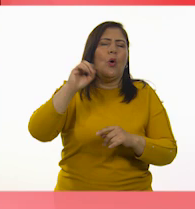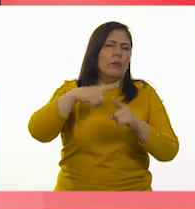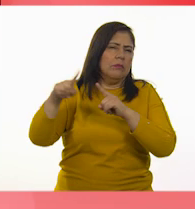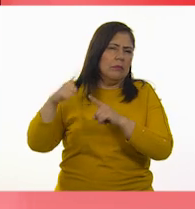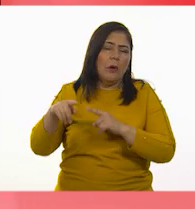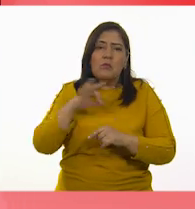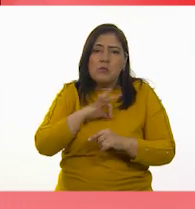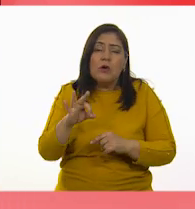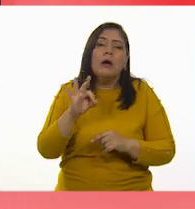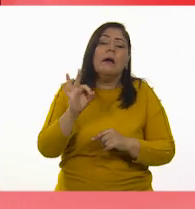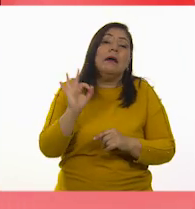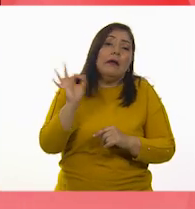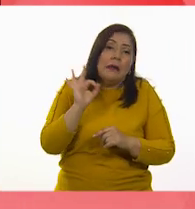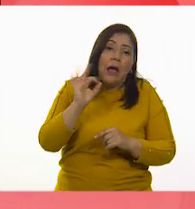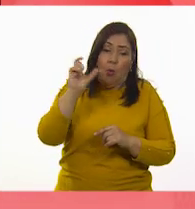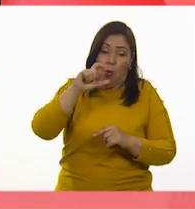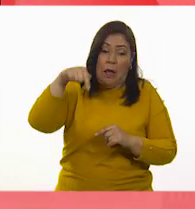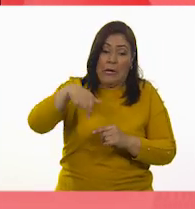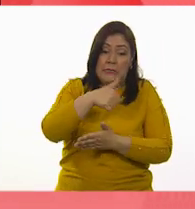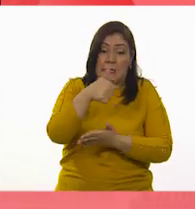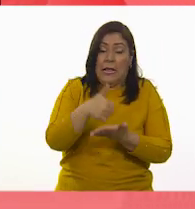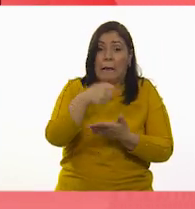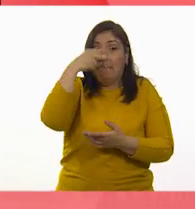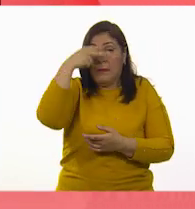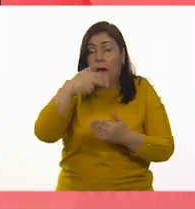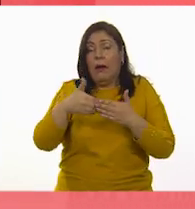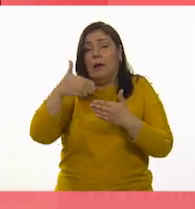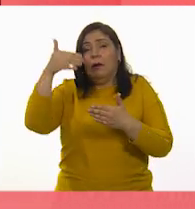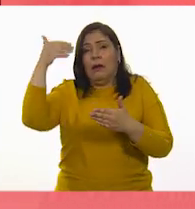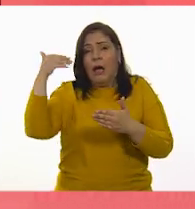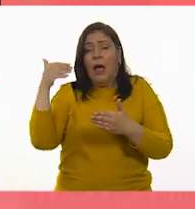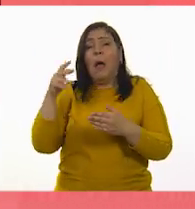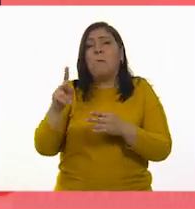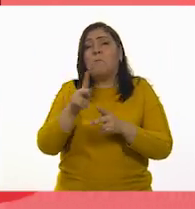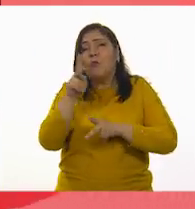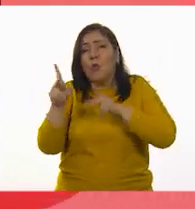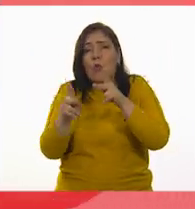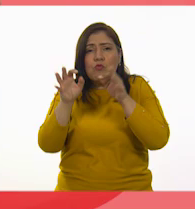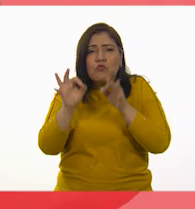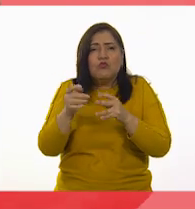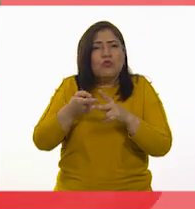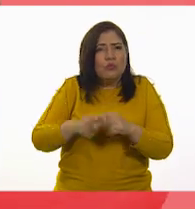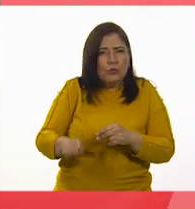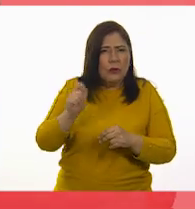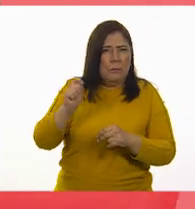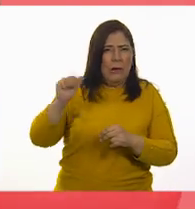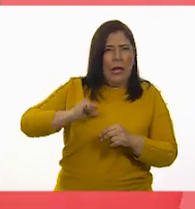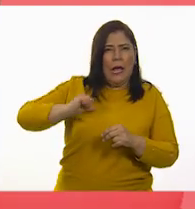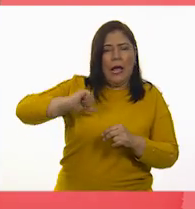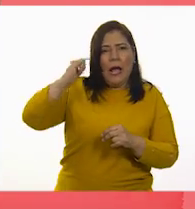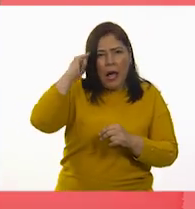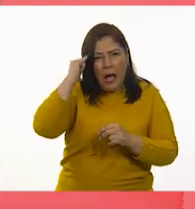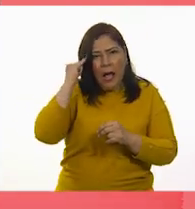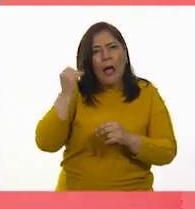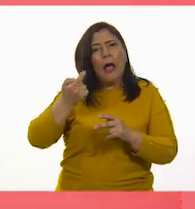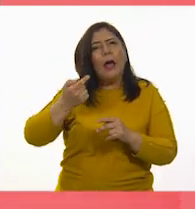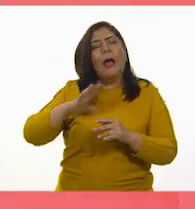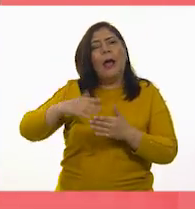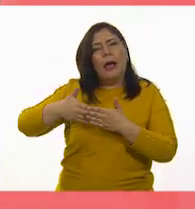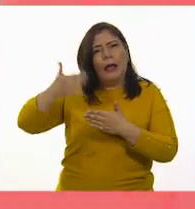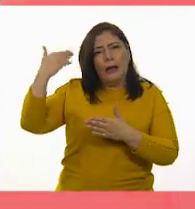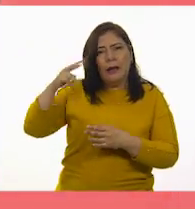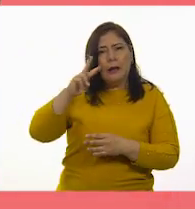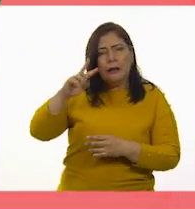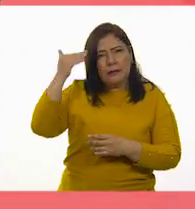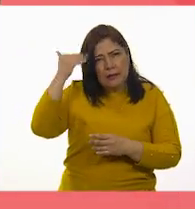No obstante, desde que el Valle de México tiene memoria, sus pueblos originarios, es decir, aquellos que estuvieron aquí desde mucho tiempo